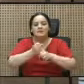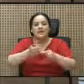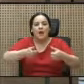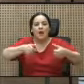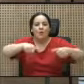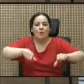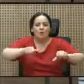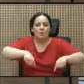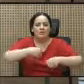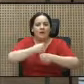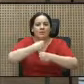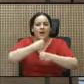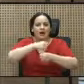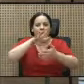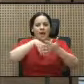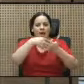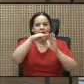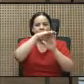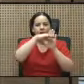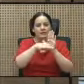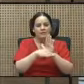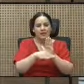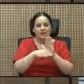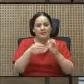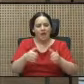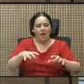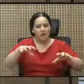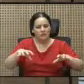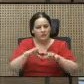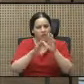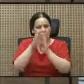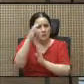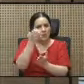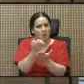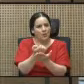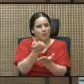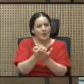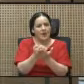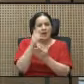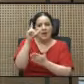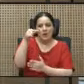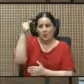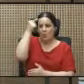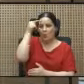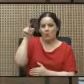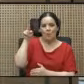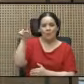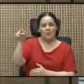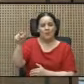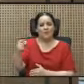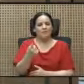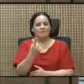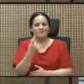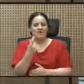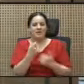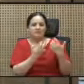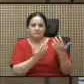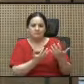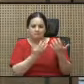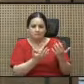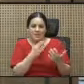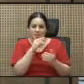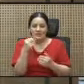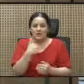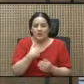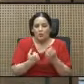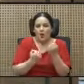agenda conjunta de reactivación económica, el Ejecutivo dista en gran medida de lo esperado, aún teniendo el apoyo de